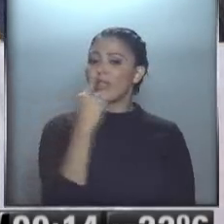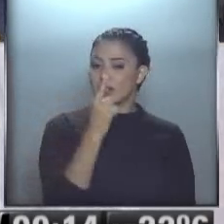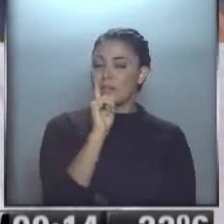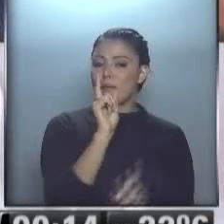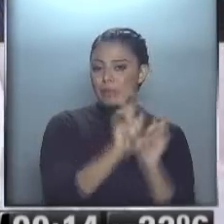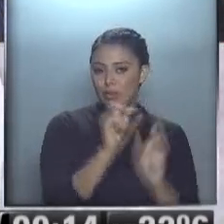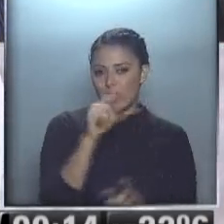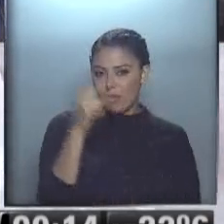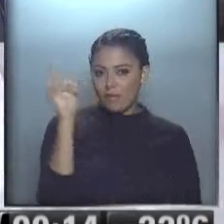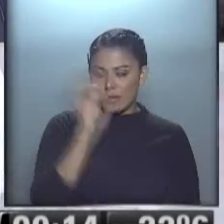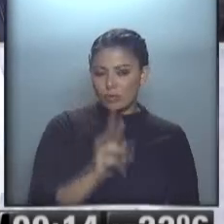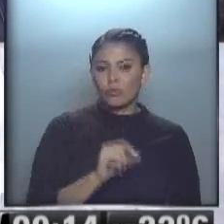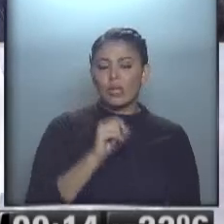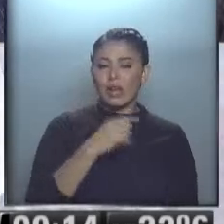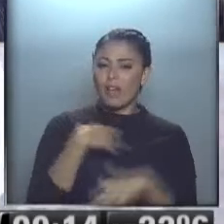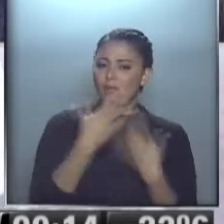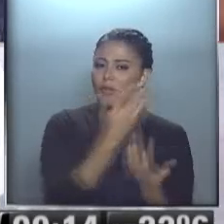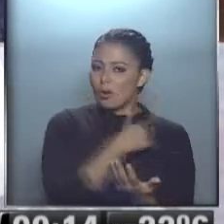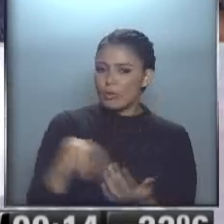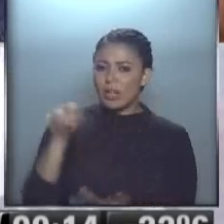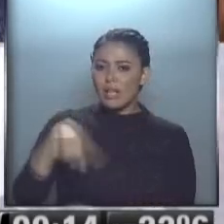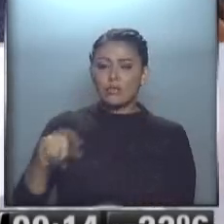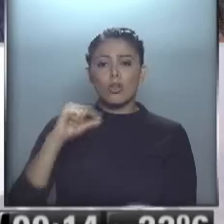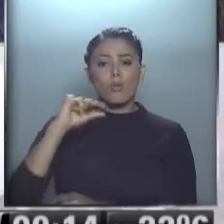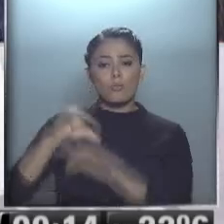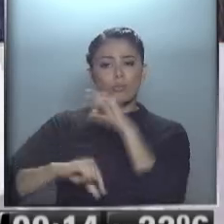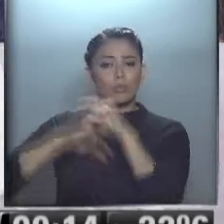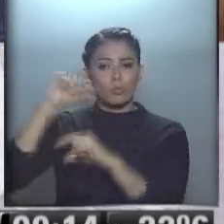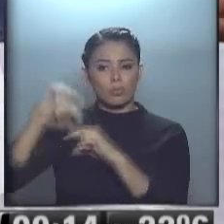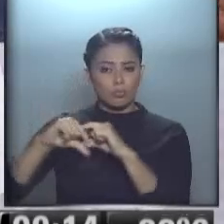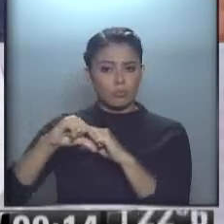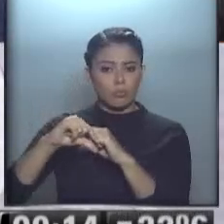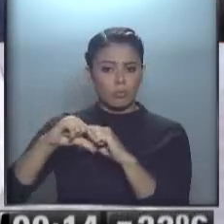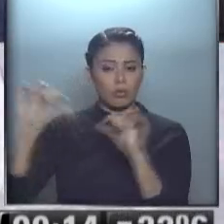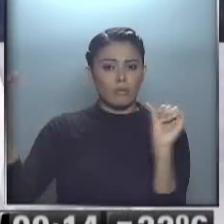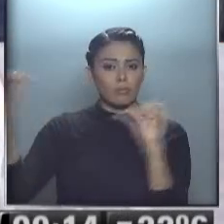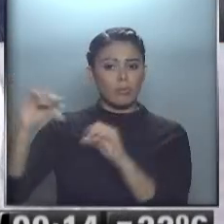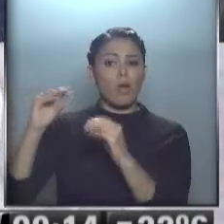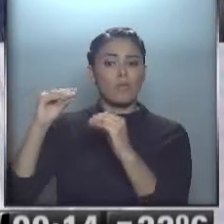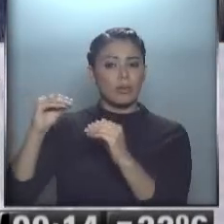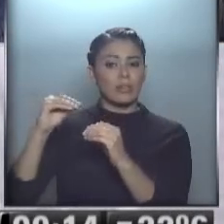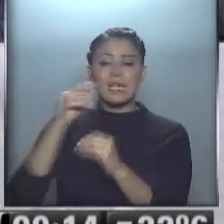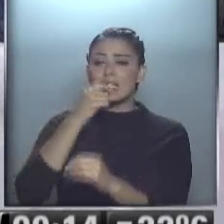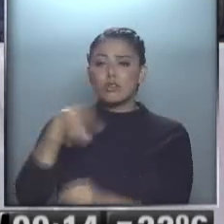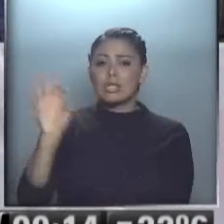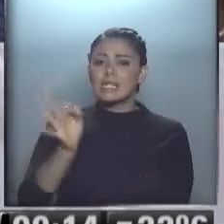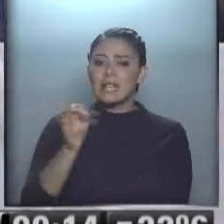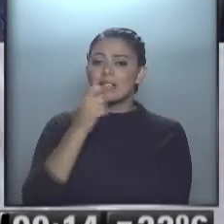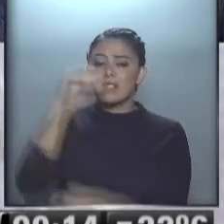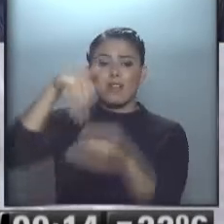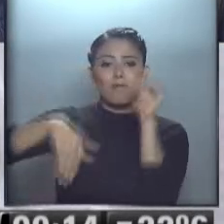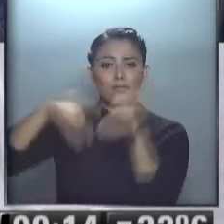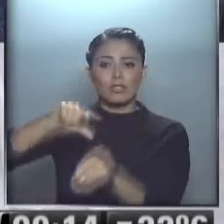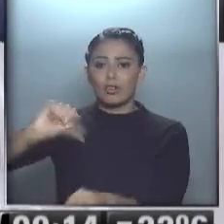venezolanos dicen los chavistas vienen perdiendo sistemáticamente eh sus posibilidades por la vía eleccionaria y